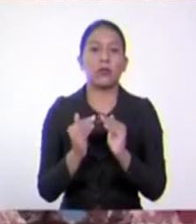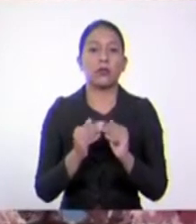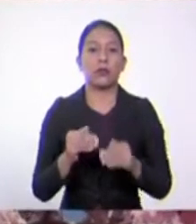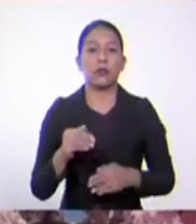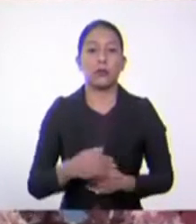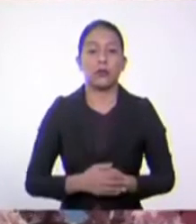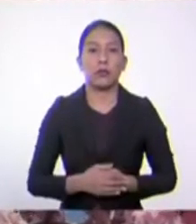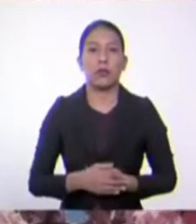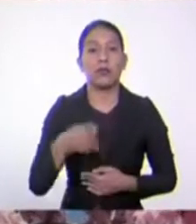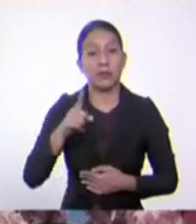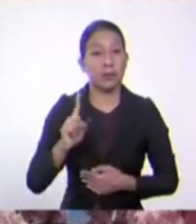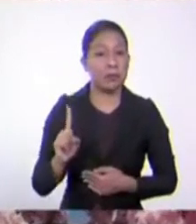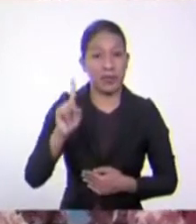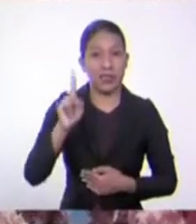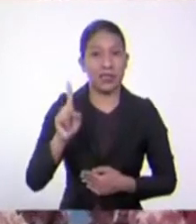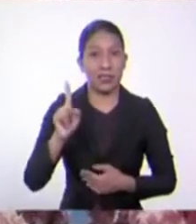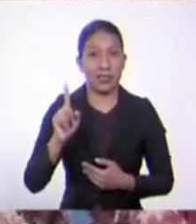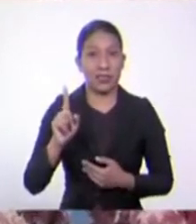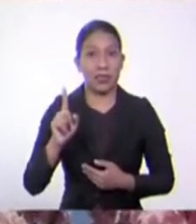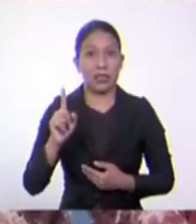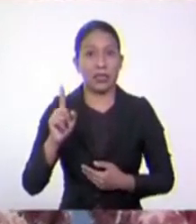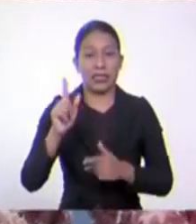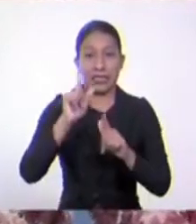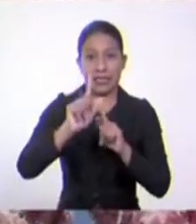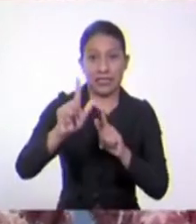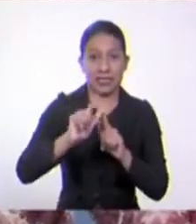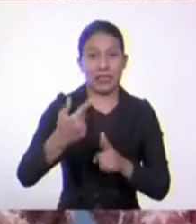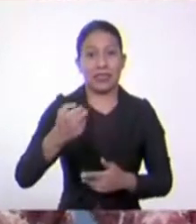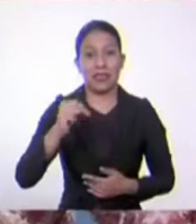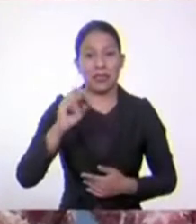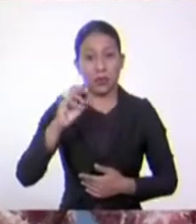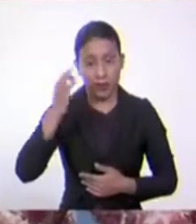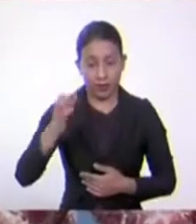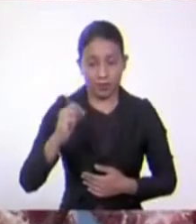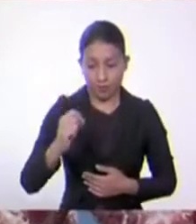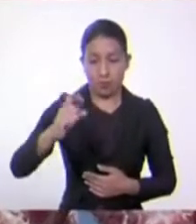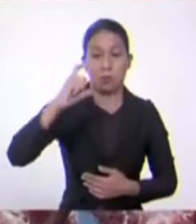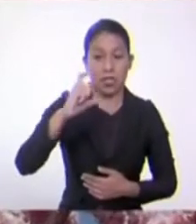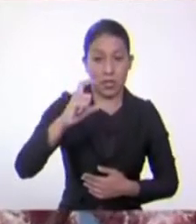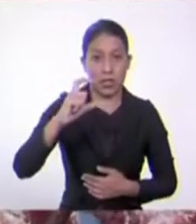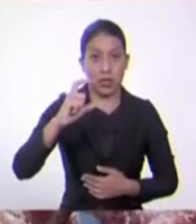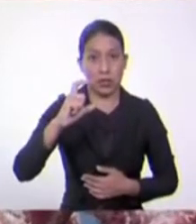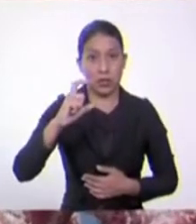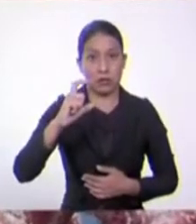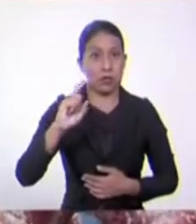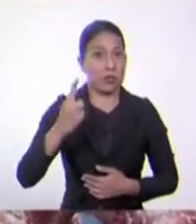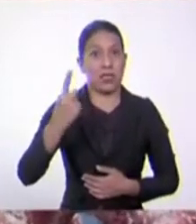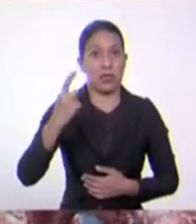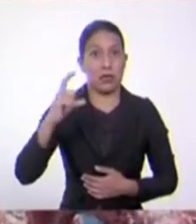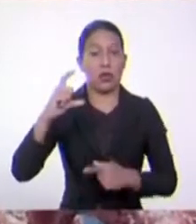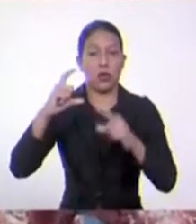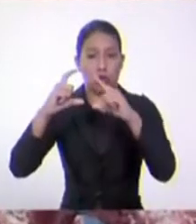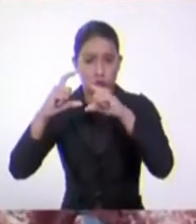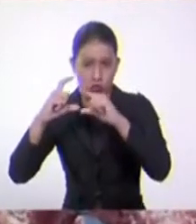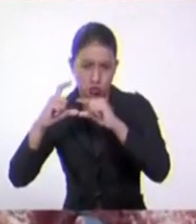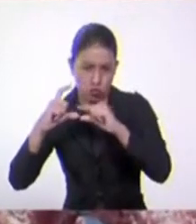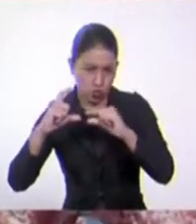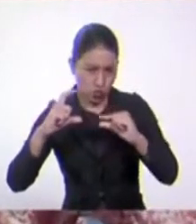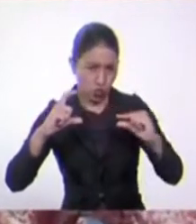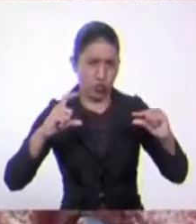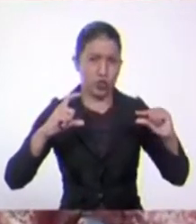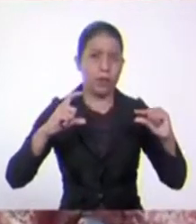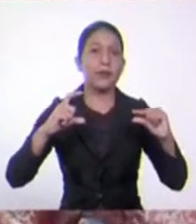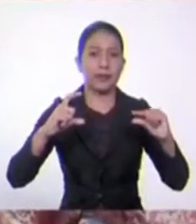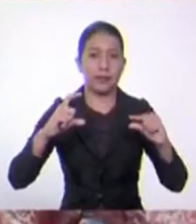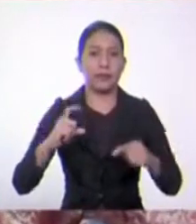que la primera letra del género sea mayúscula, mientras que todas las letras de la especie sean